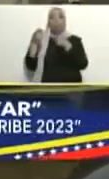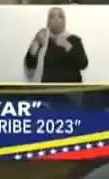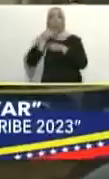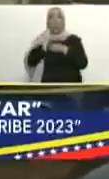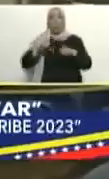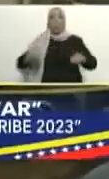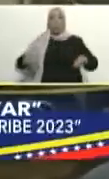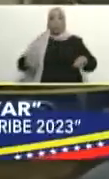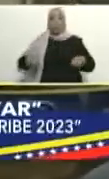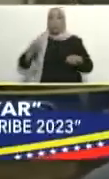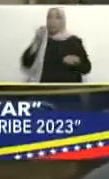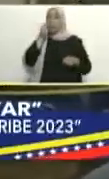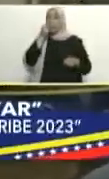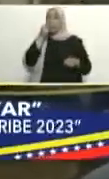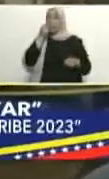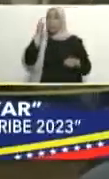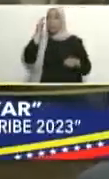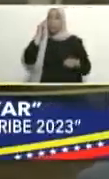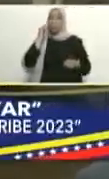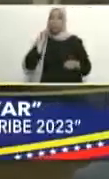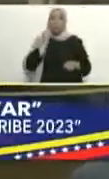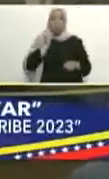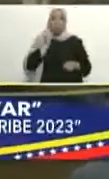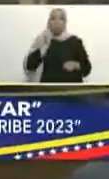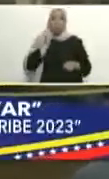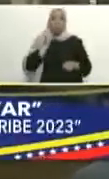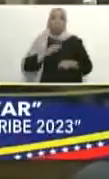Armada Nacional Bolivariana,